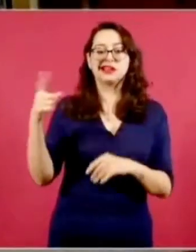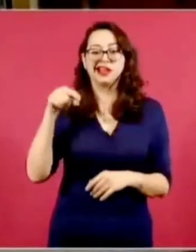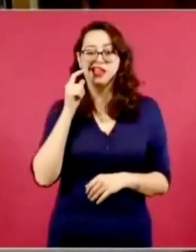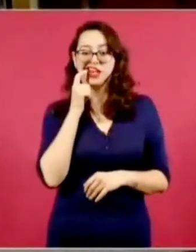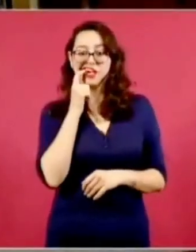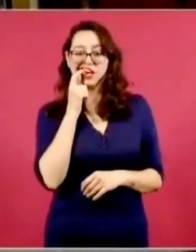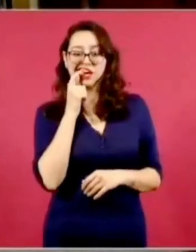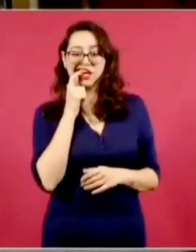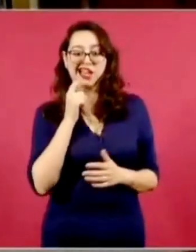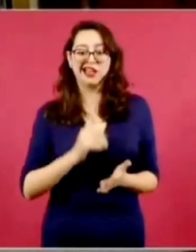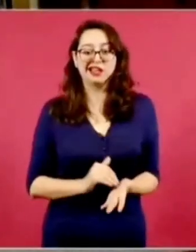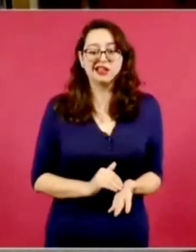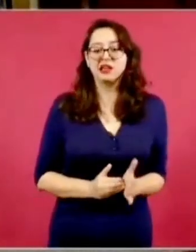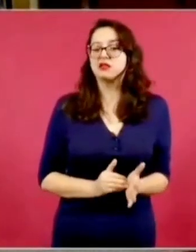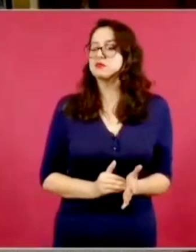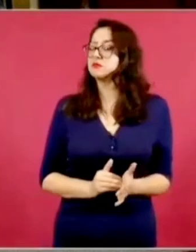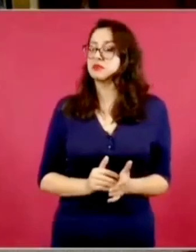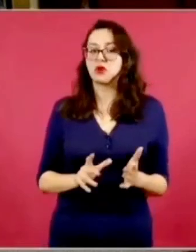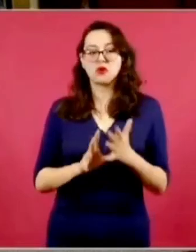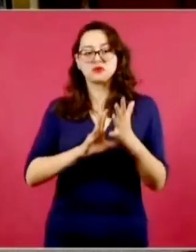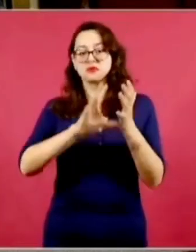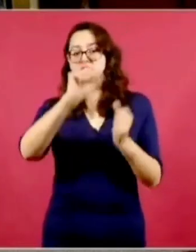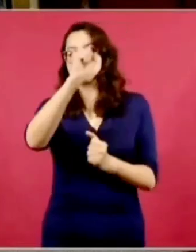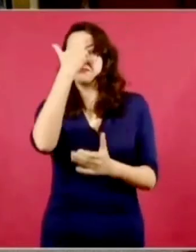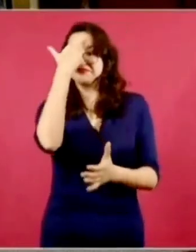violar la Constitución.